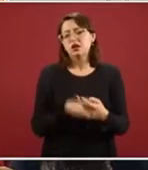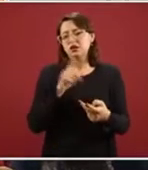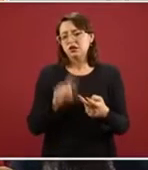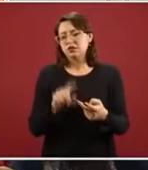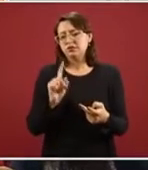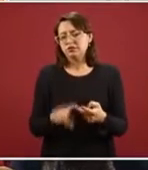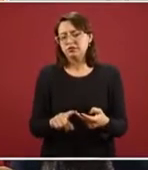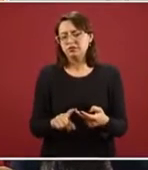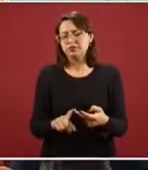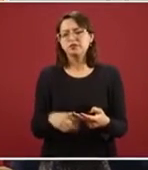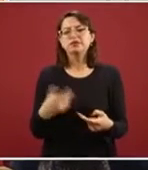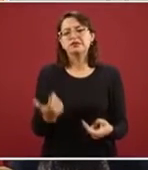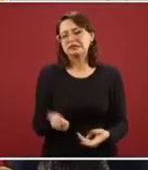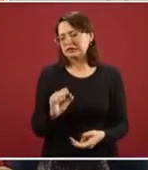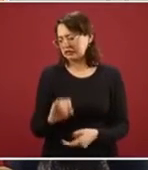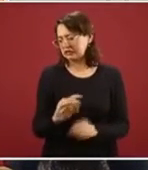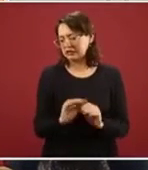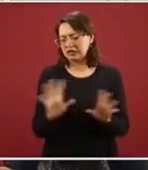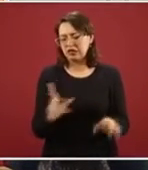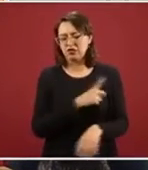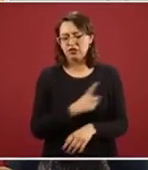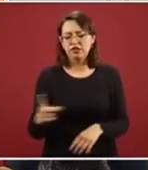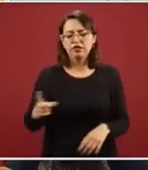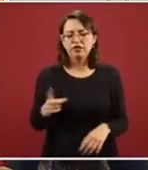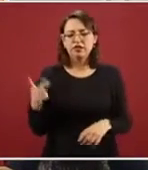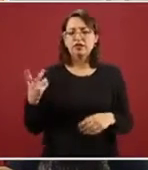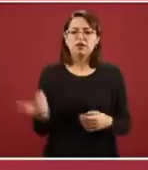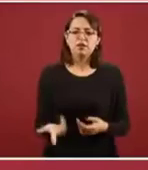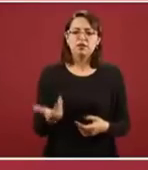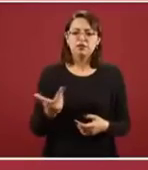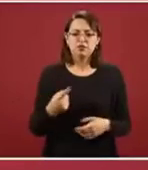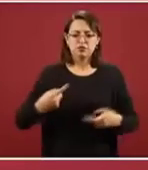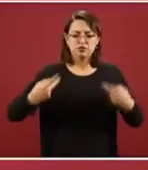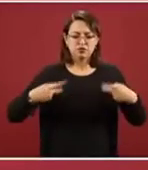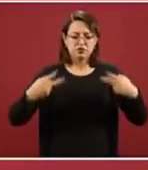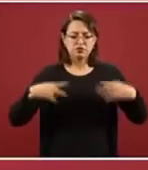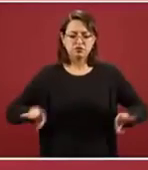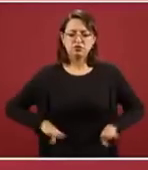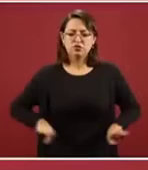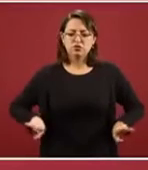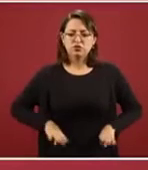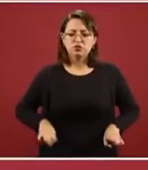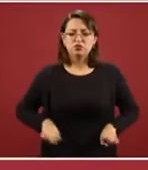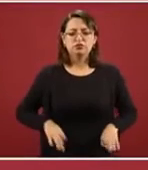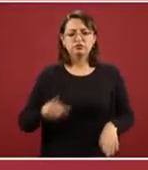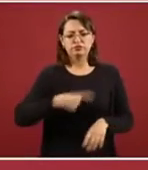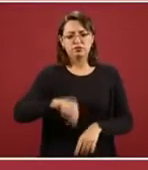tenemos que fortalecer las capacidades de los responsables de protección